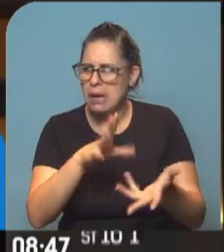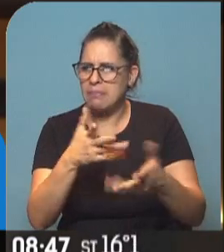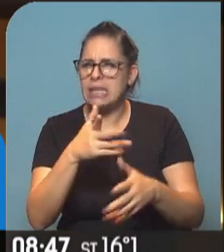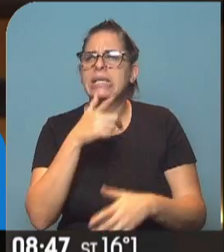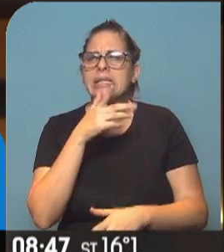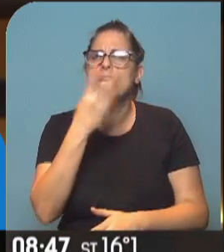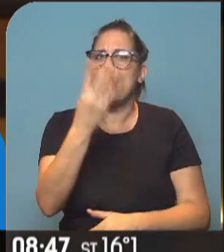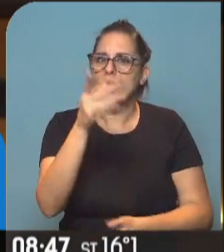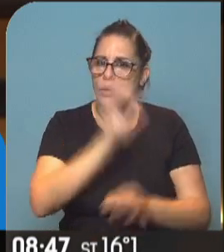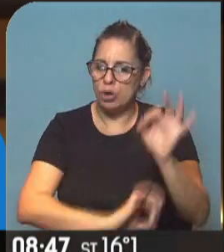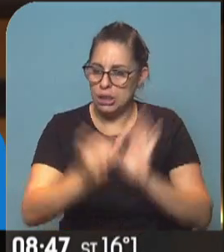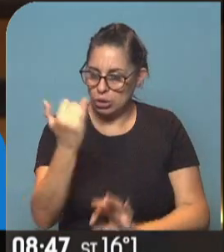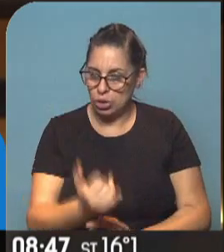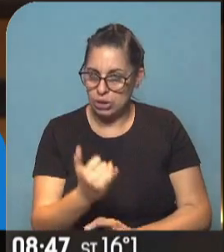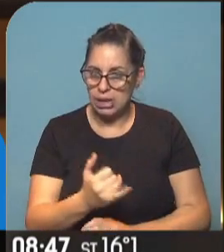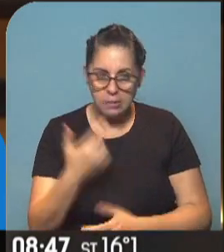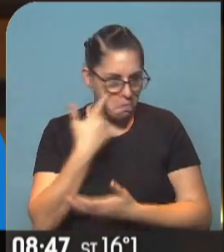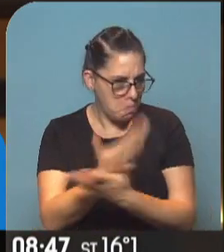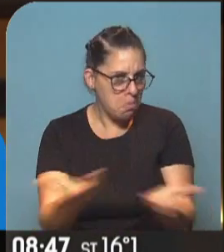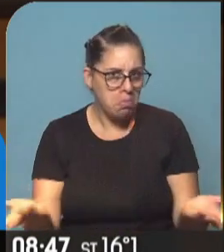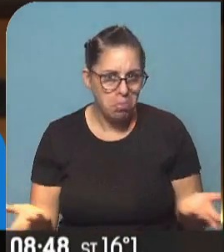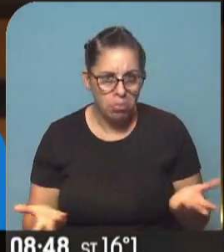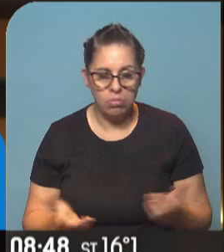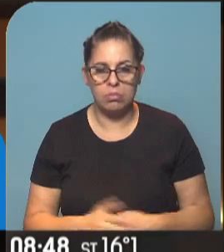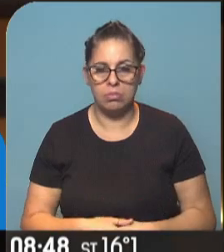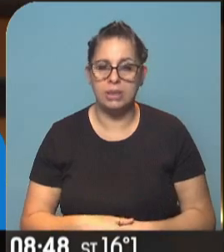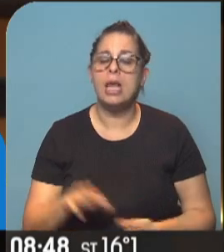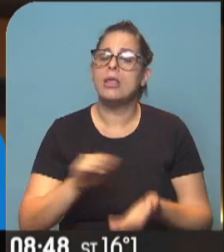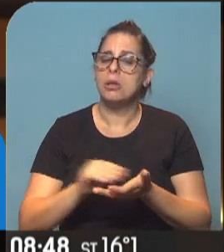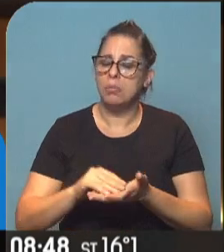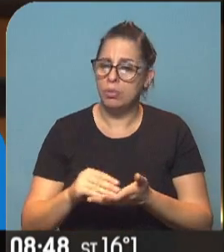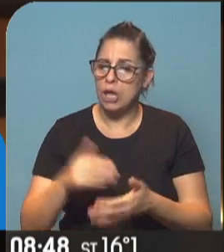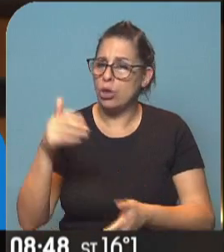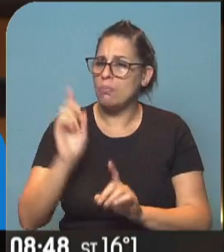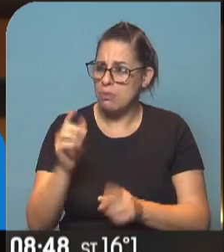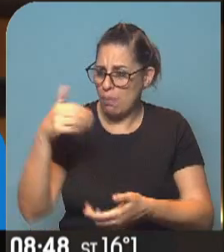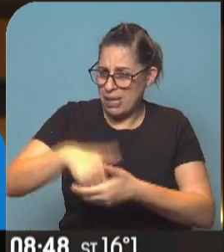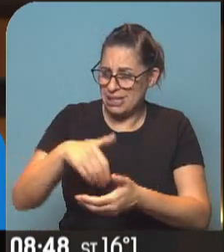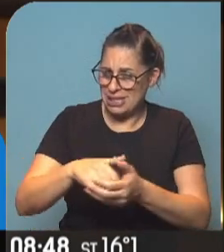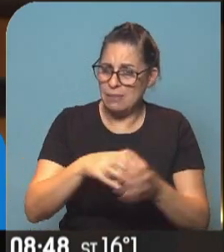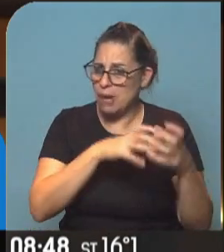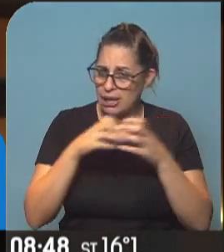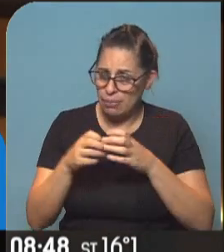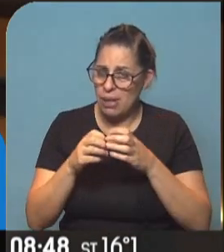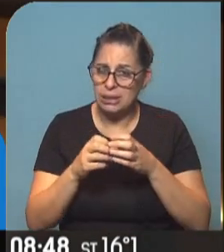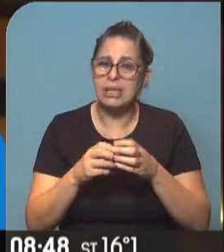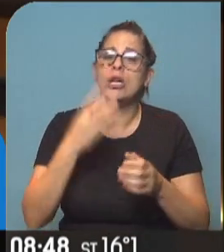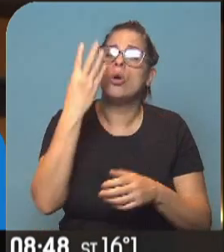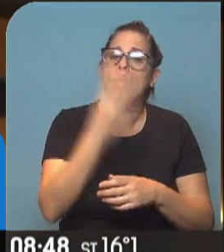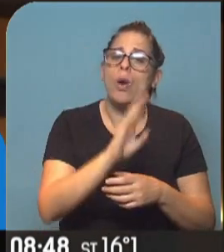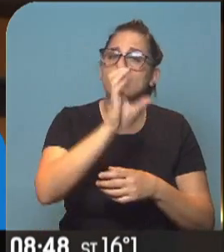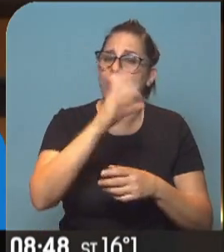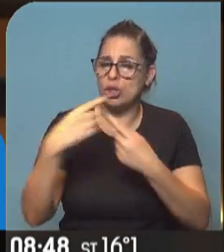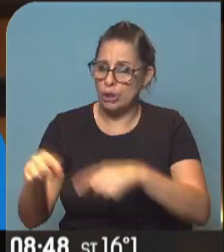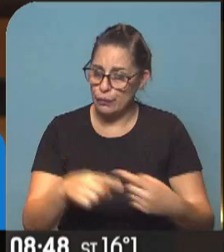que van a estar en a la vista del resto de los diputados que participen del debate en los cuatro en las